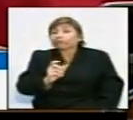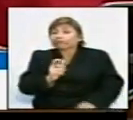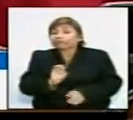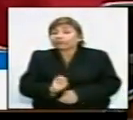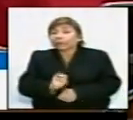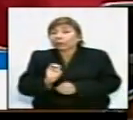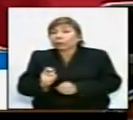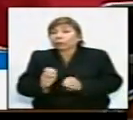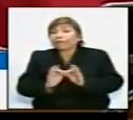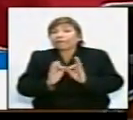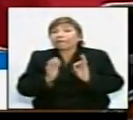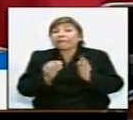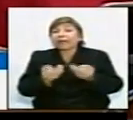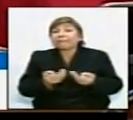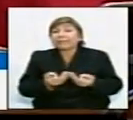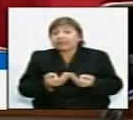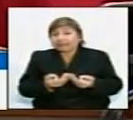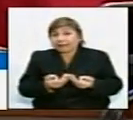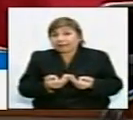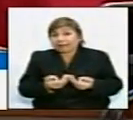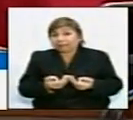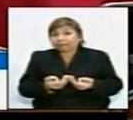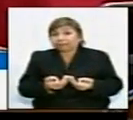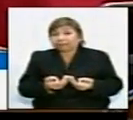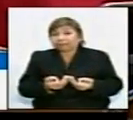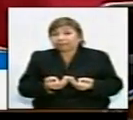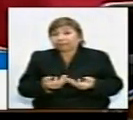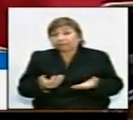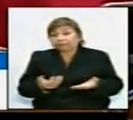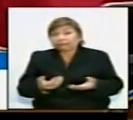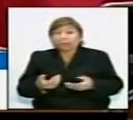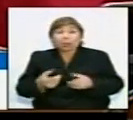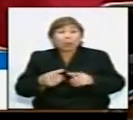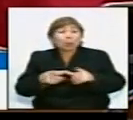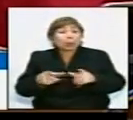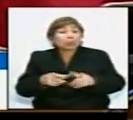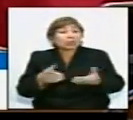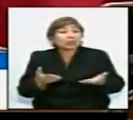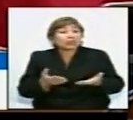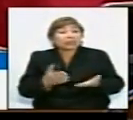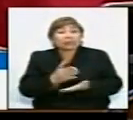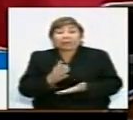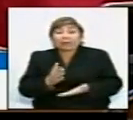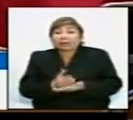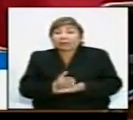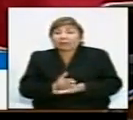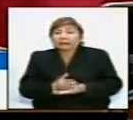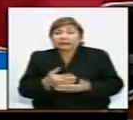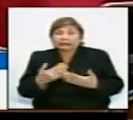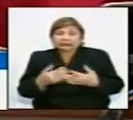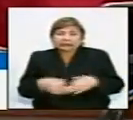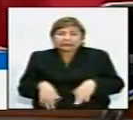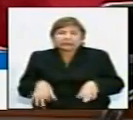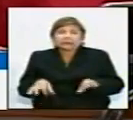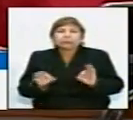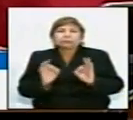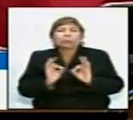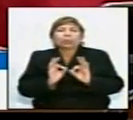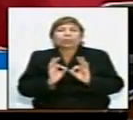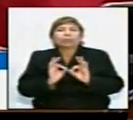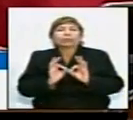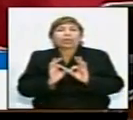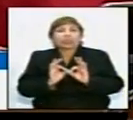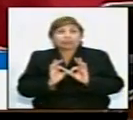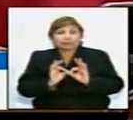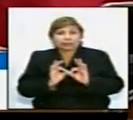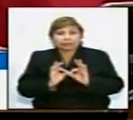familiar, pero además las zonas donde se encuentran coinciden con problemas estructurales muy importantes, como el tema